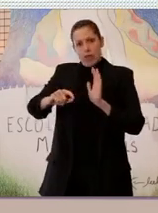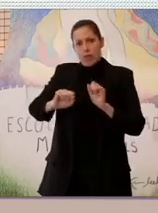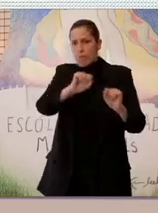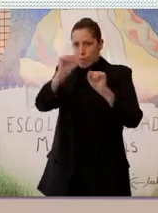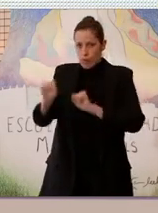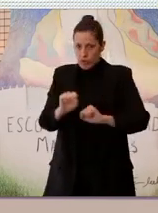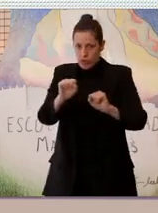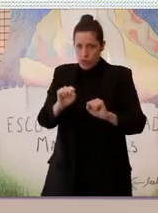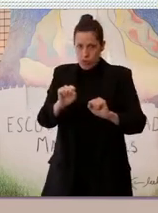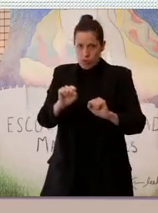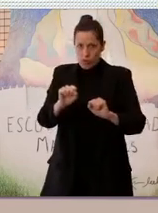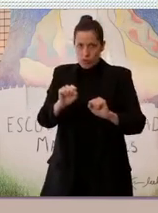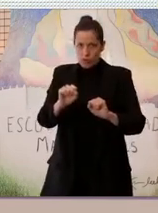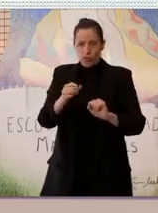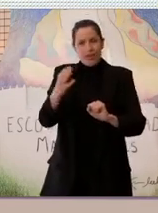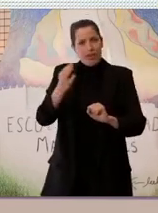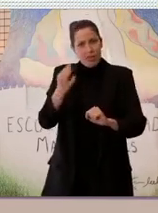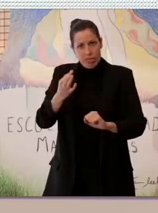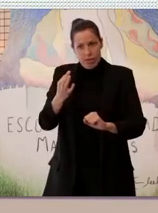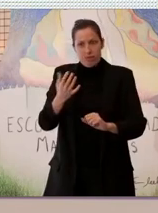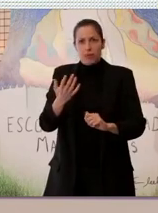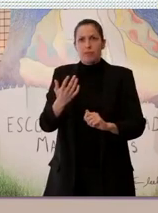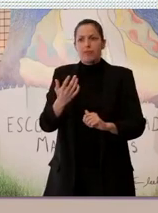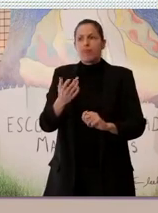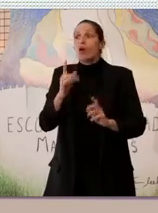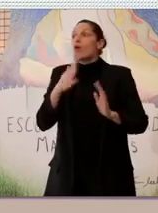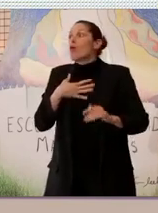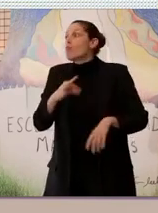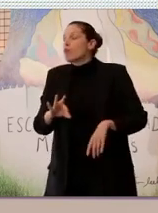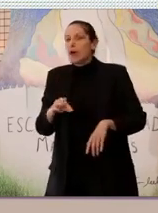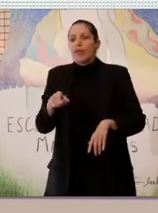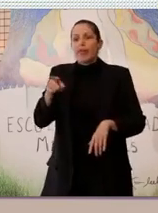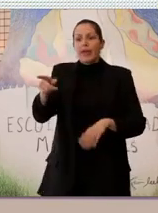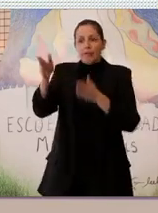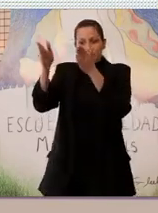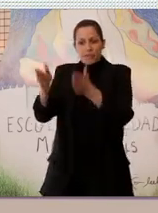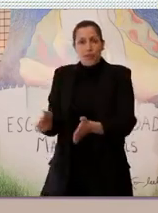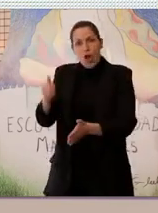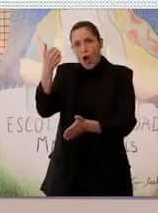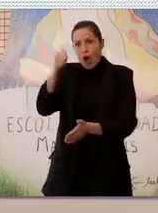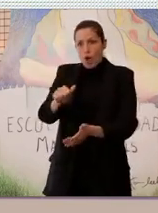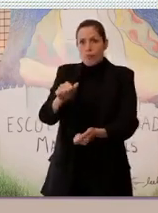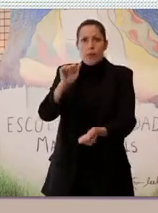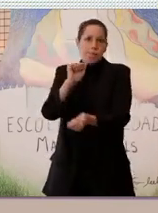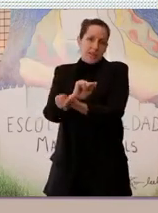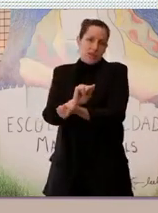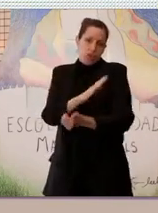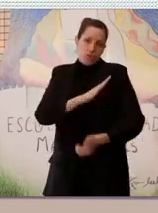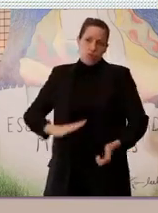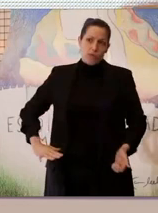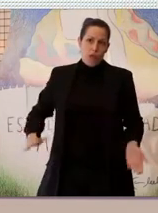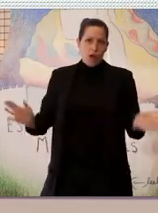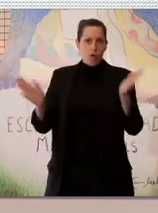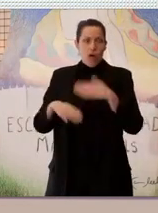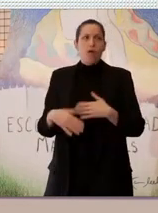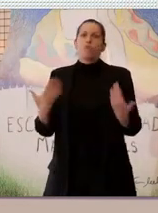podamos pedir, si la pedimos y no procede a acordar prisión provisional del individuo, tenemos que solicitar que se imponga el dispositivo telemático,